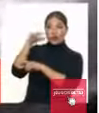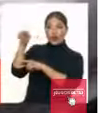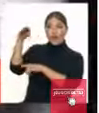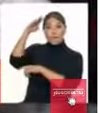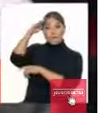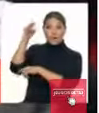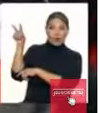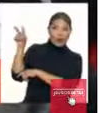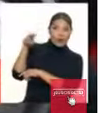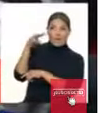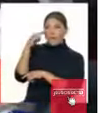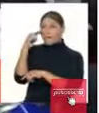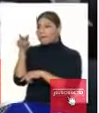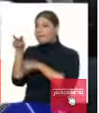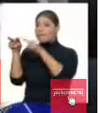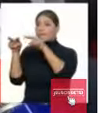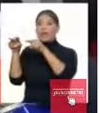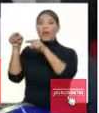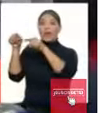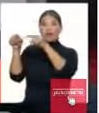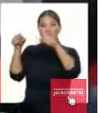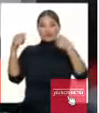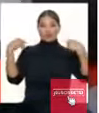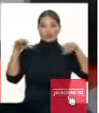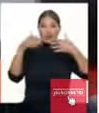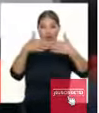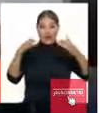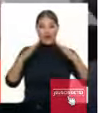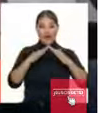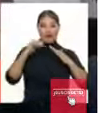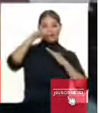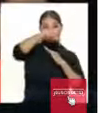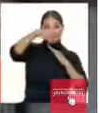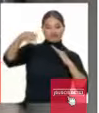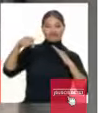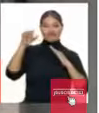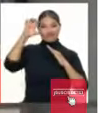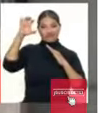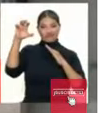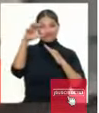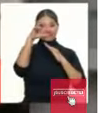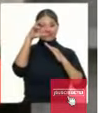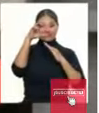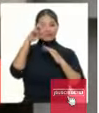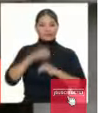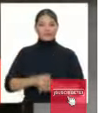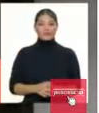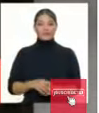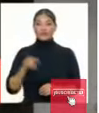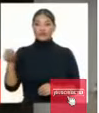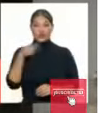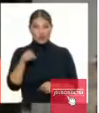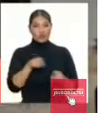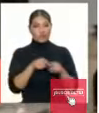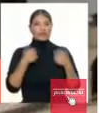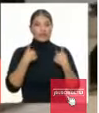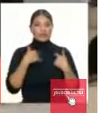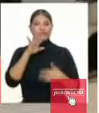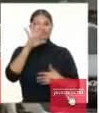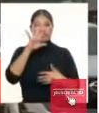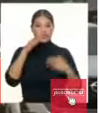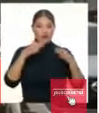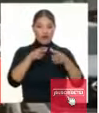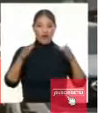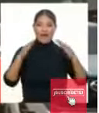policial que se encuentra instalado a inmediaciones de domicilio. Esta es una de ellas. Este inmueble cuenta con 5 salidas